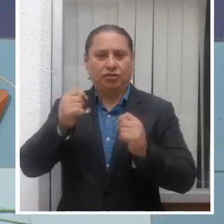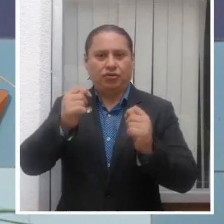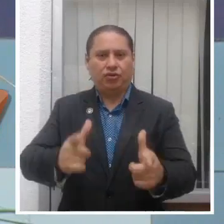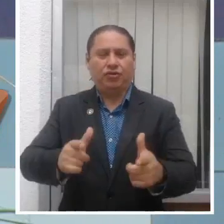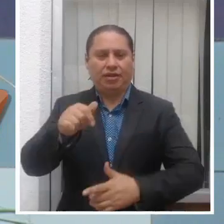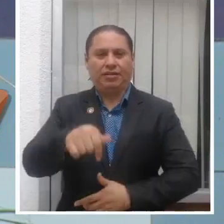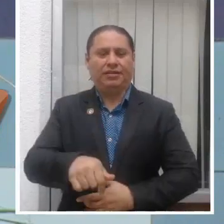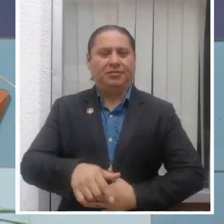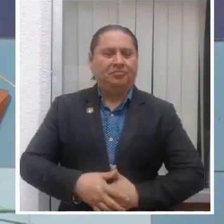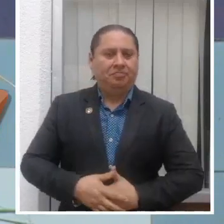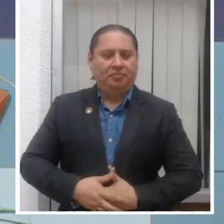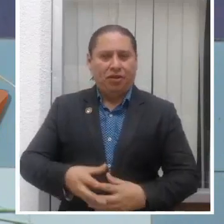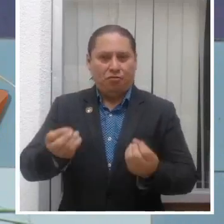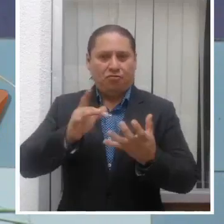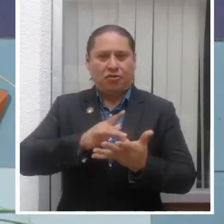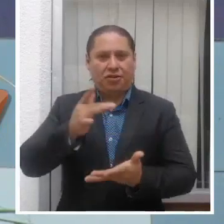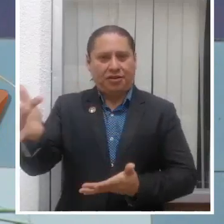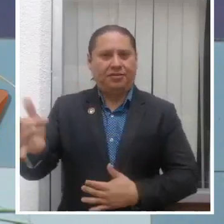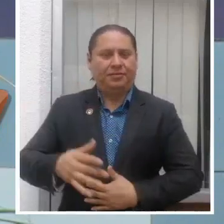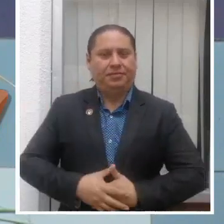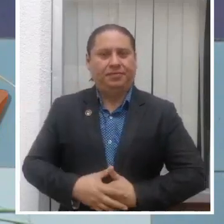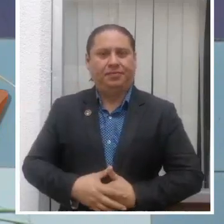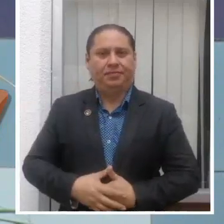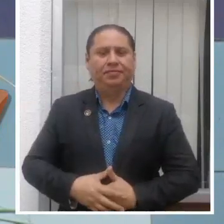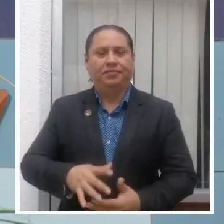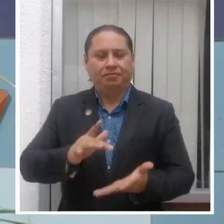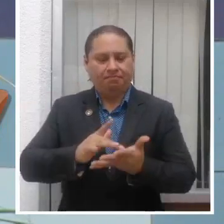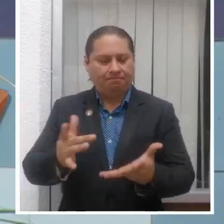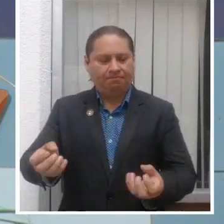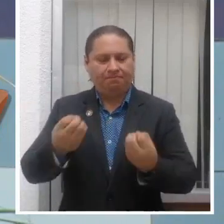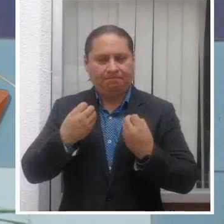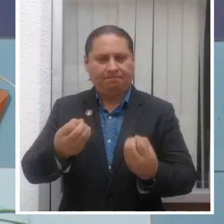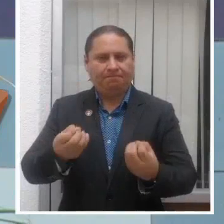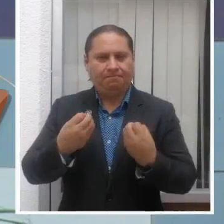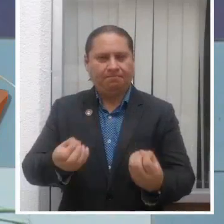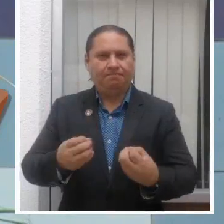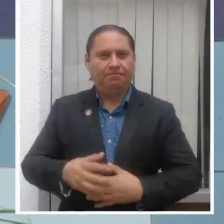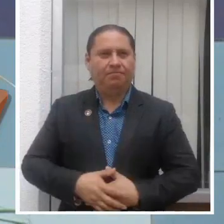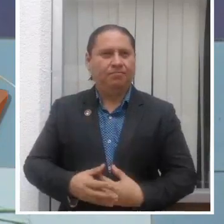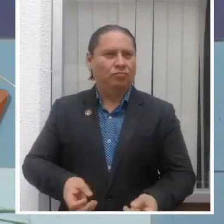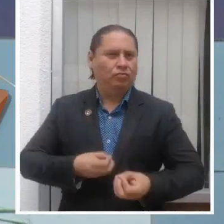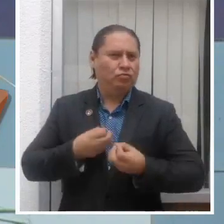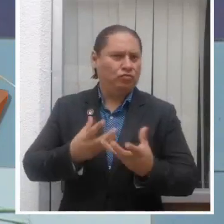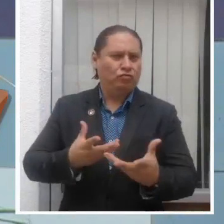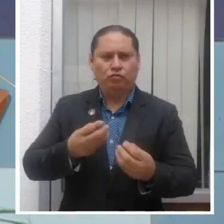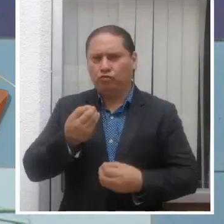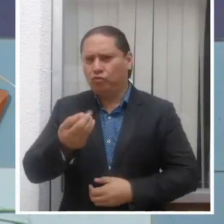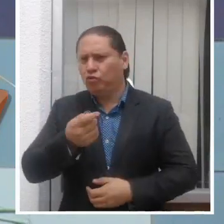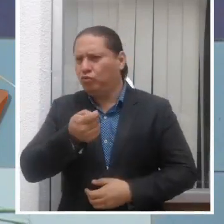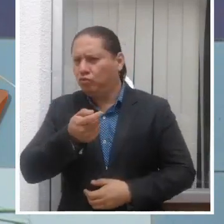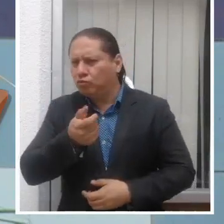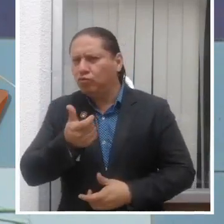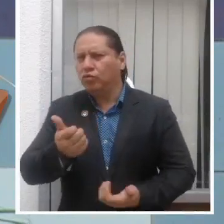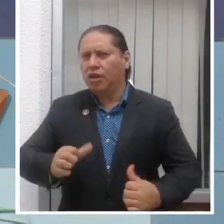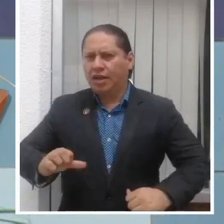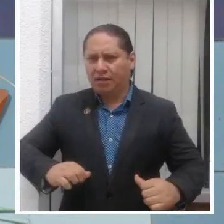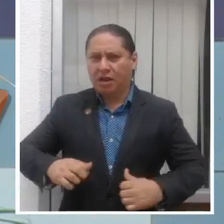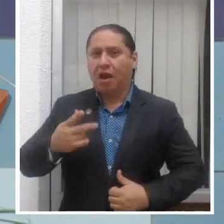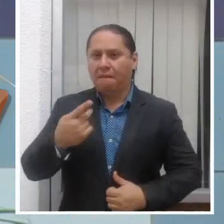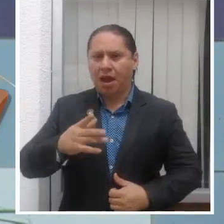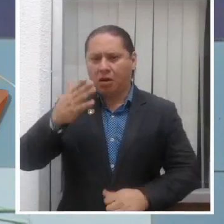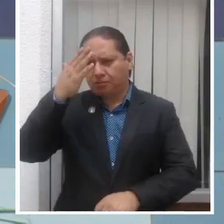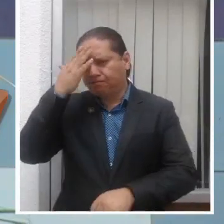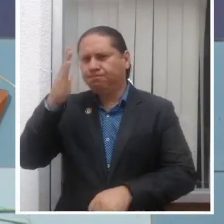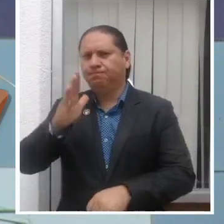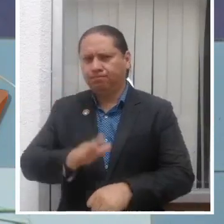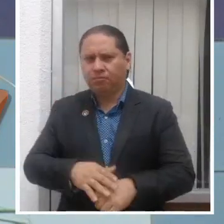Tuxtla Gutiérrez. Muchas gracias, se lo agradezco mucho. No he podido compartir muchas actividades con usted, pero yo me entero y